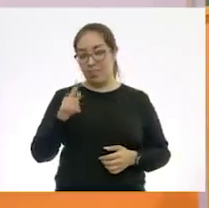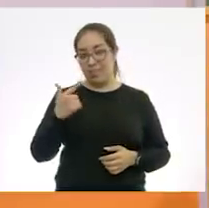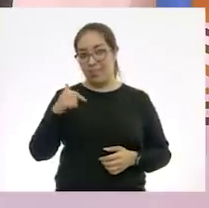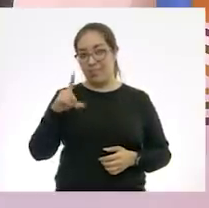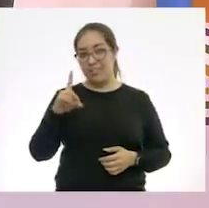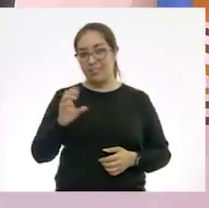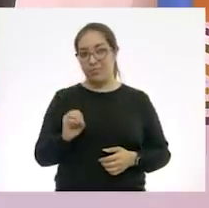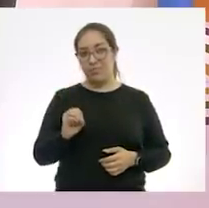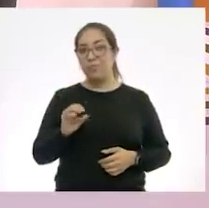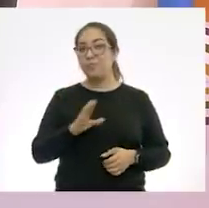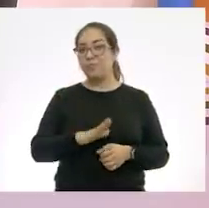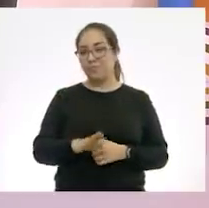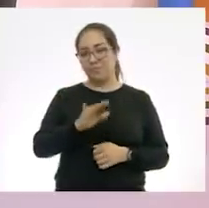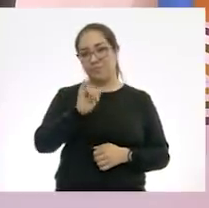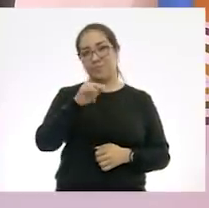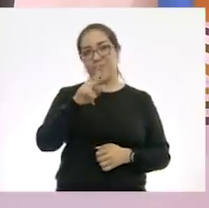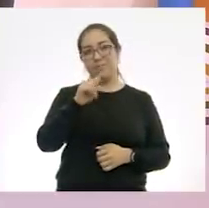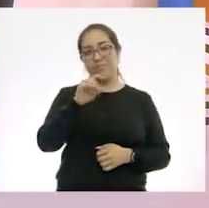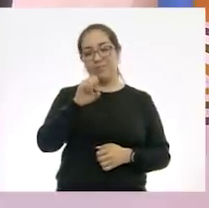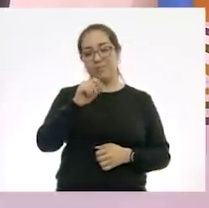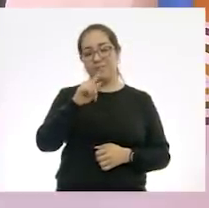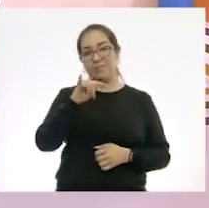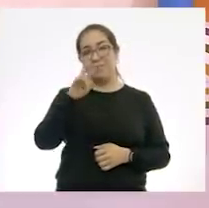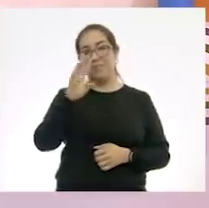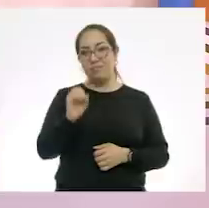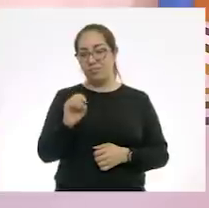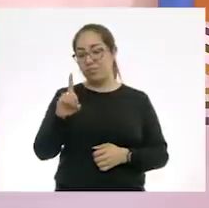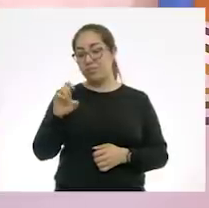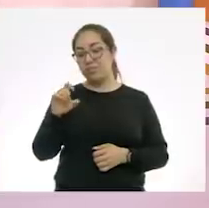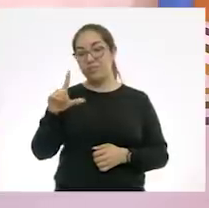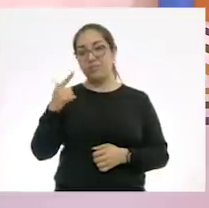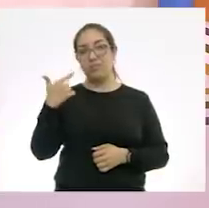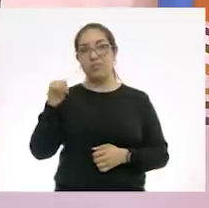palabra. Intestino delgado. Muy bien. Vamos a buscarlo. A ver,